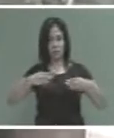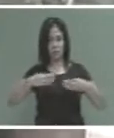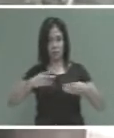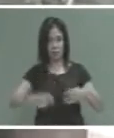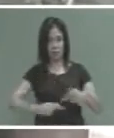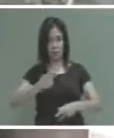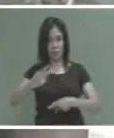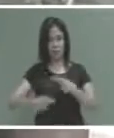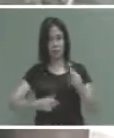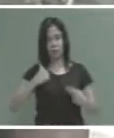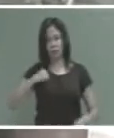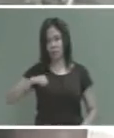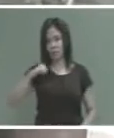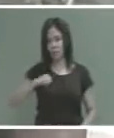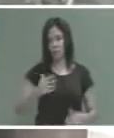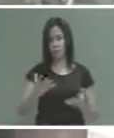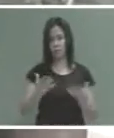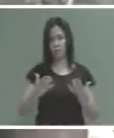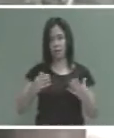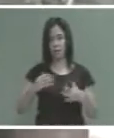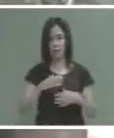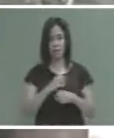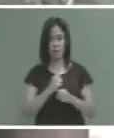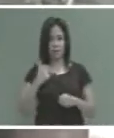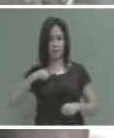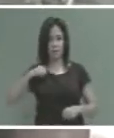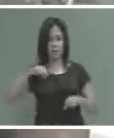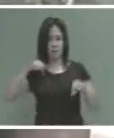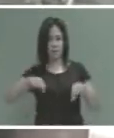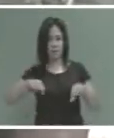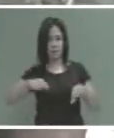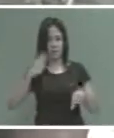querer ser artista aquí, y